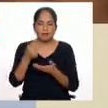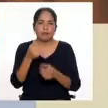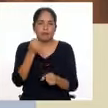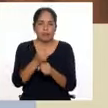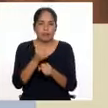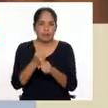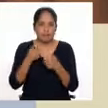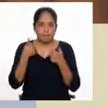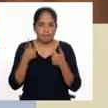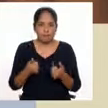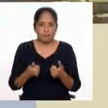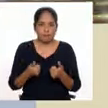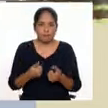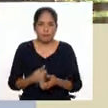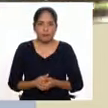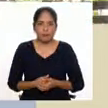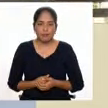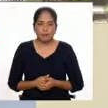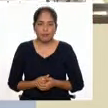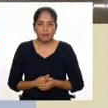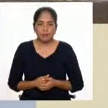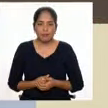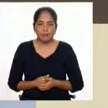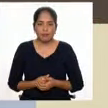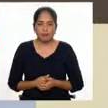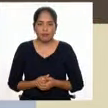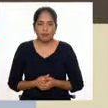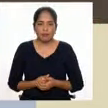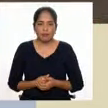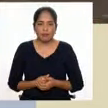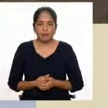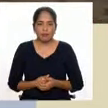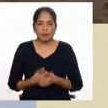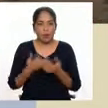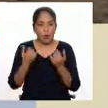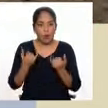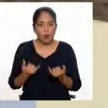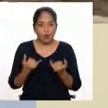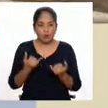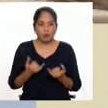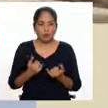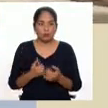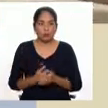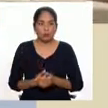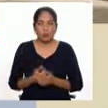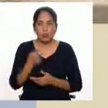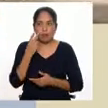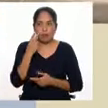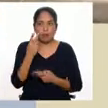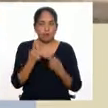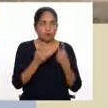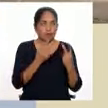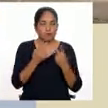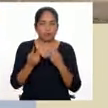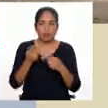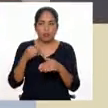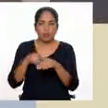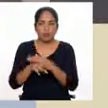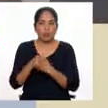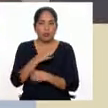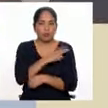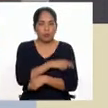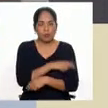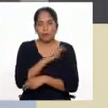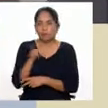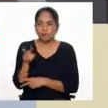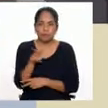bien. Hoy mismo acaba de decirnos aquí al recorrer los ambientes de este moderno hospital,